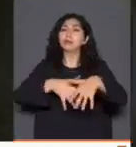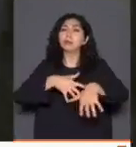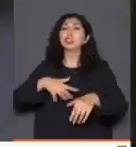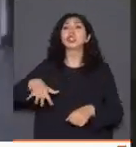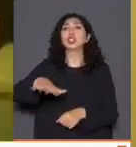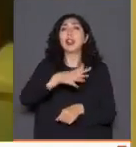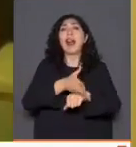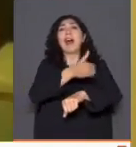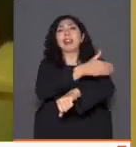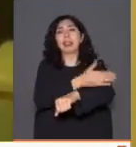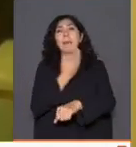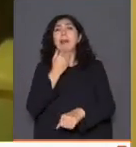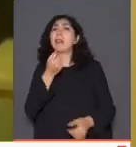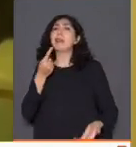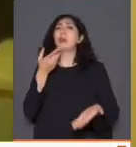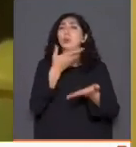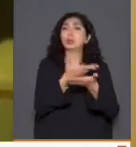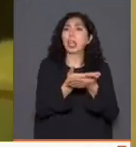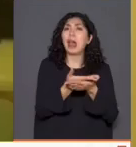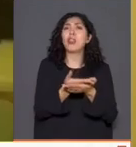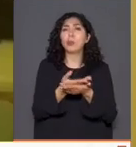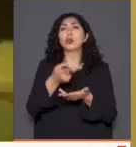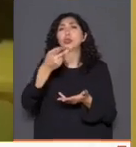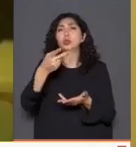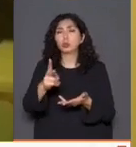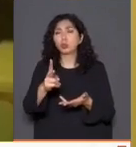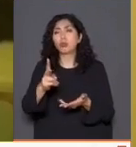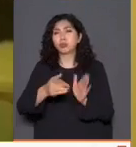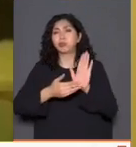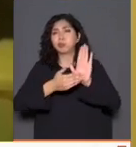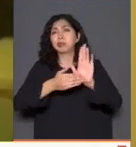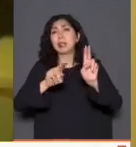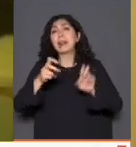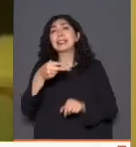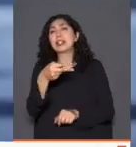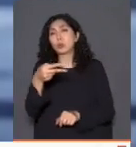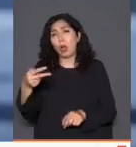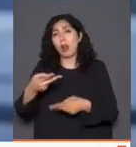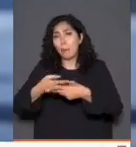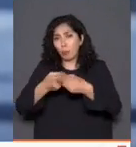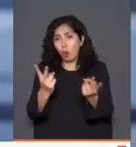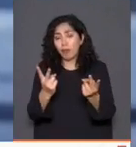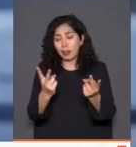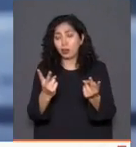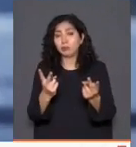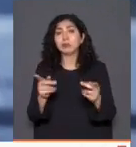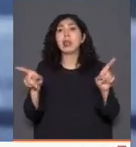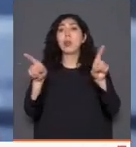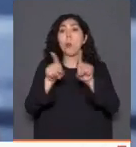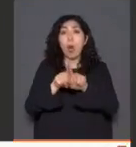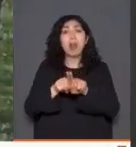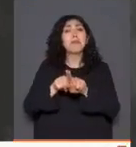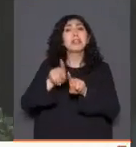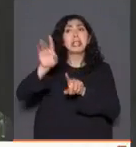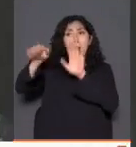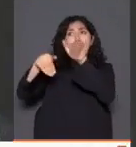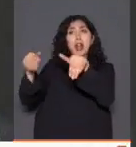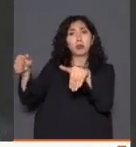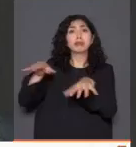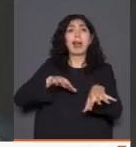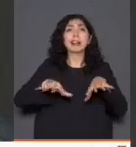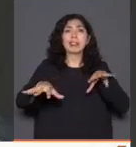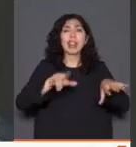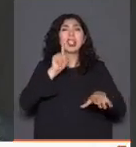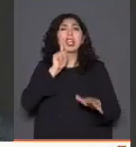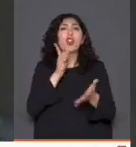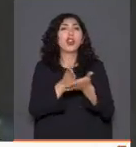Fueron denunciadas por hechos de connotación sexual en público aún así fueron convocadas a esta actividad organizada por El comando del